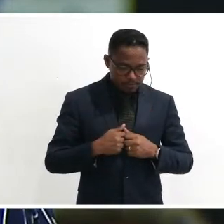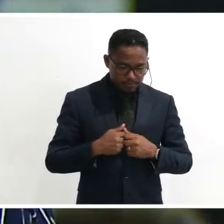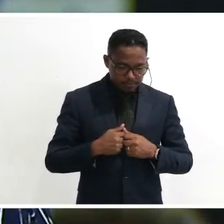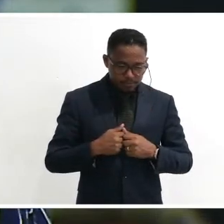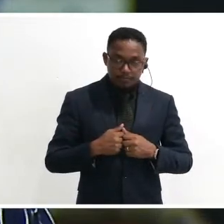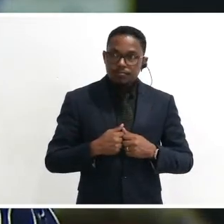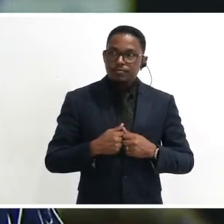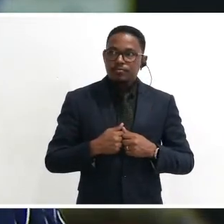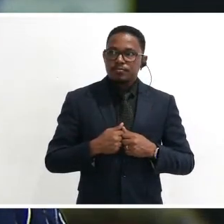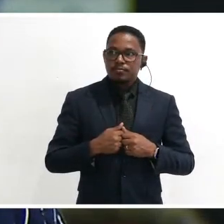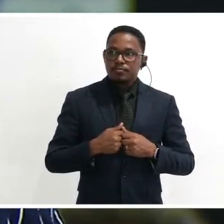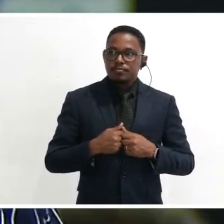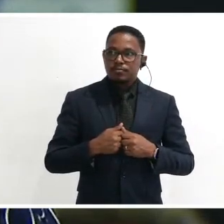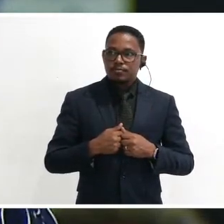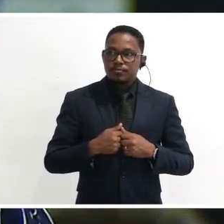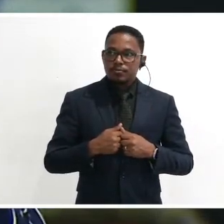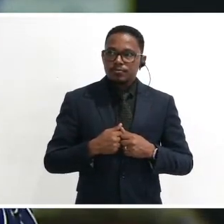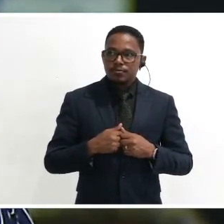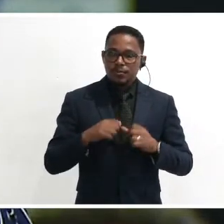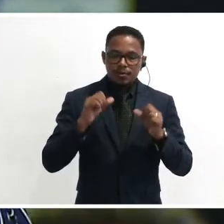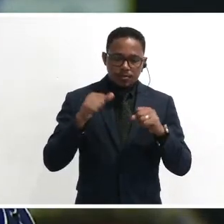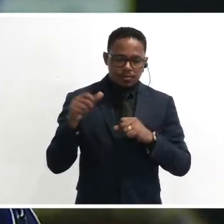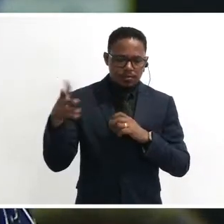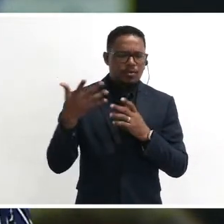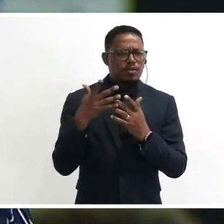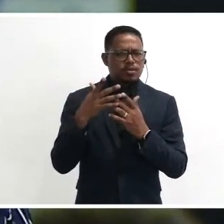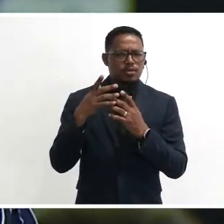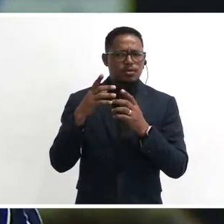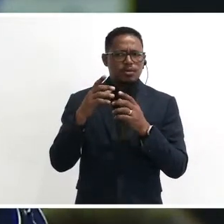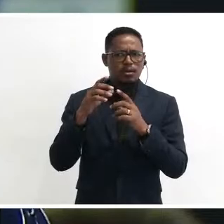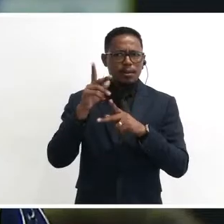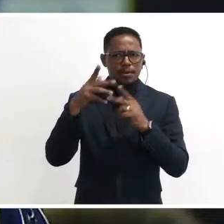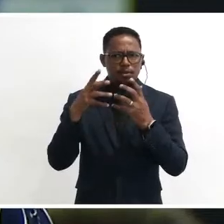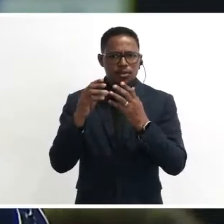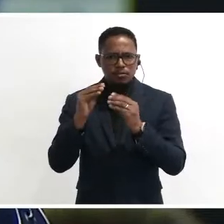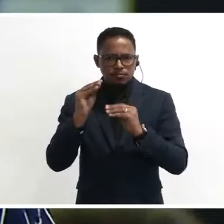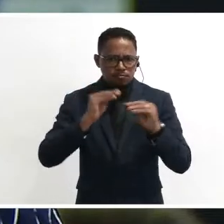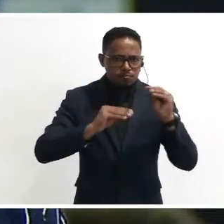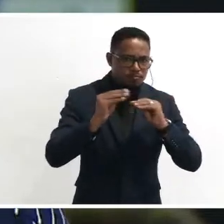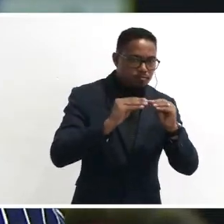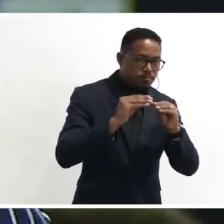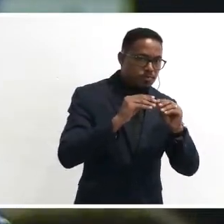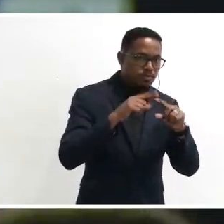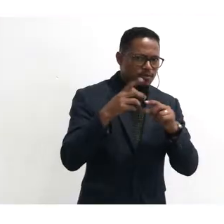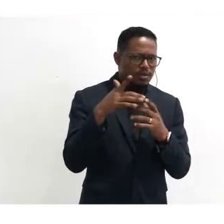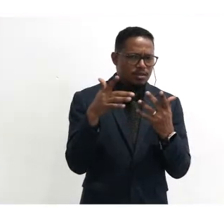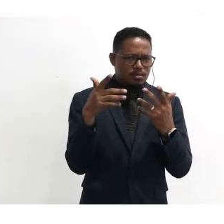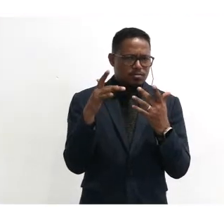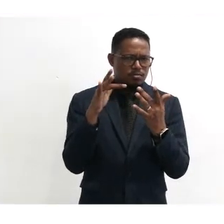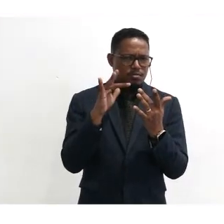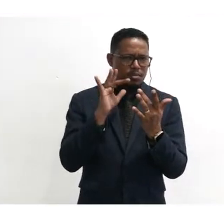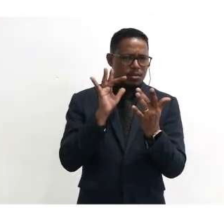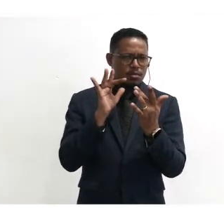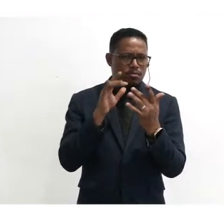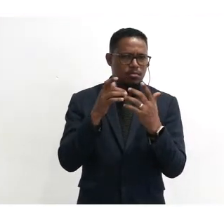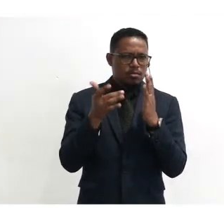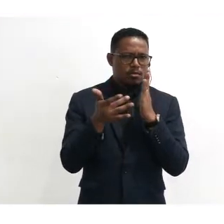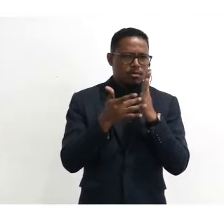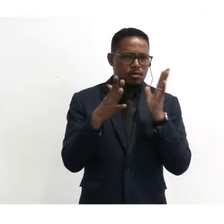generar el mismo part number, o sea, el mismo integrado con diferentes técnicas de interconexión?